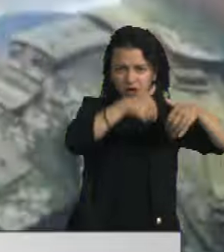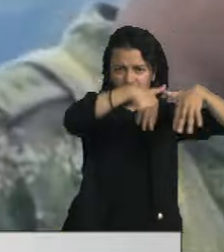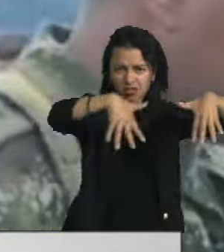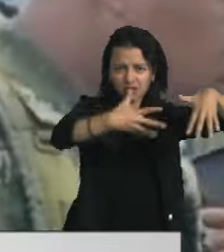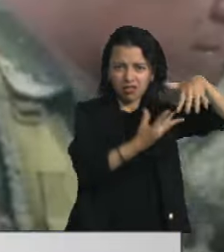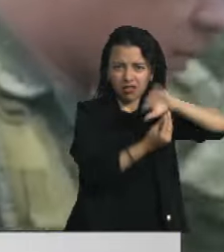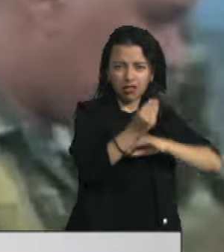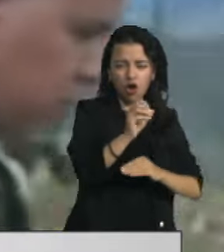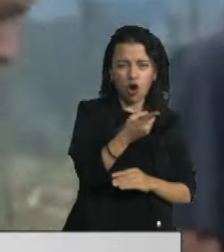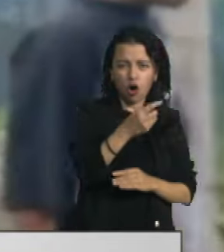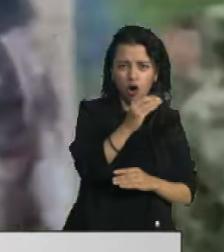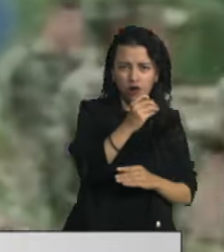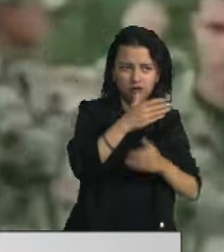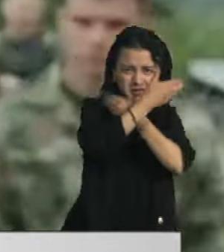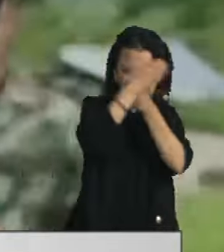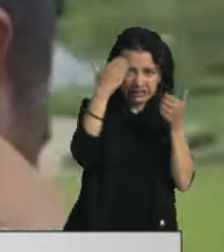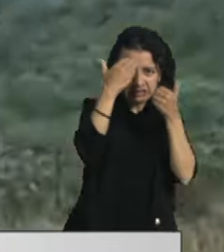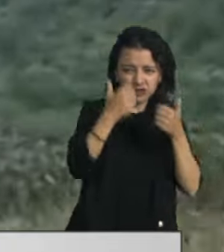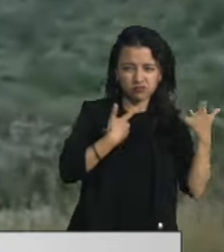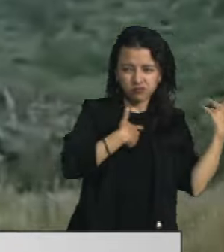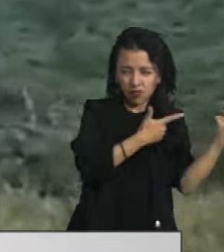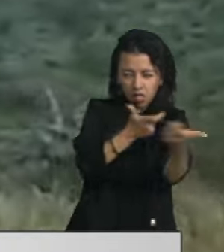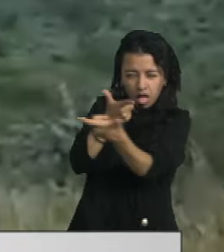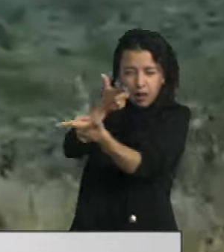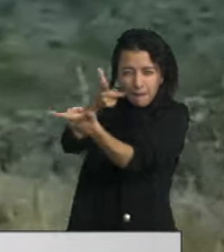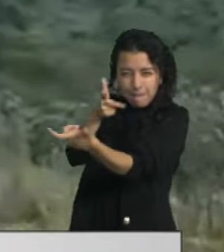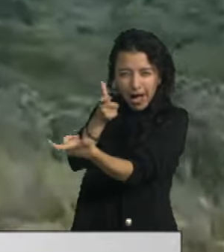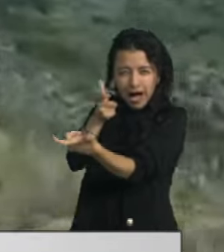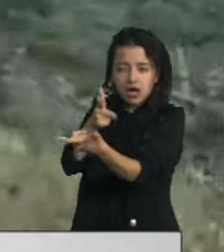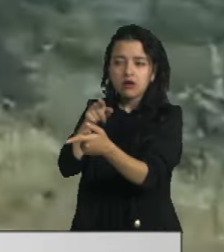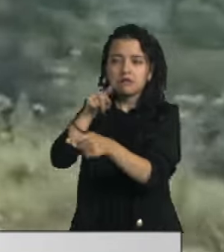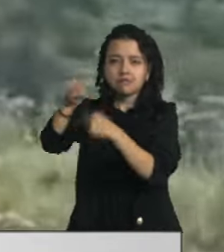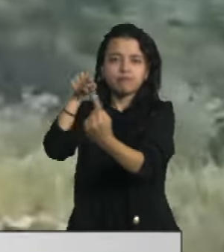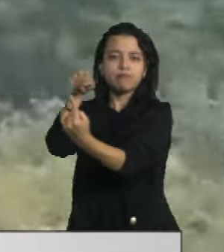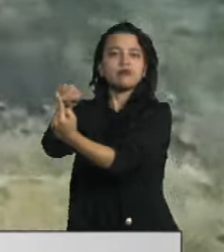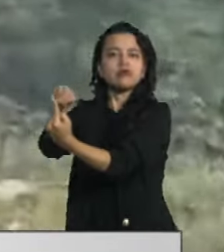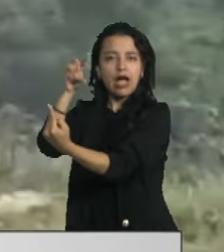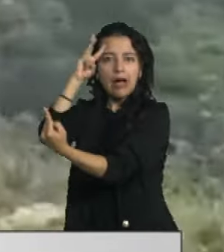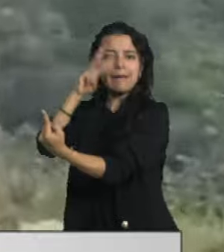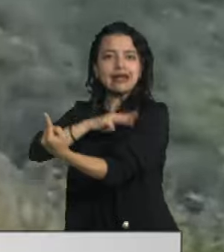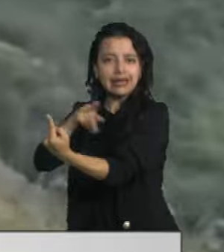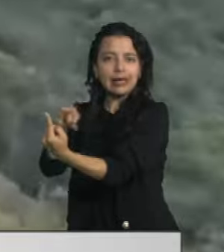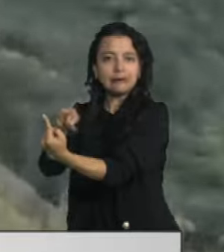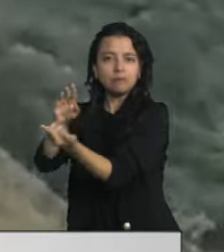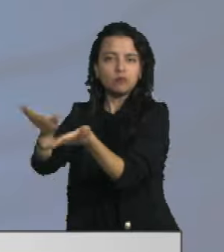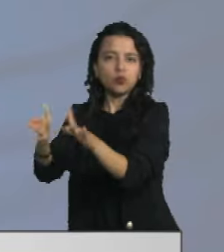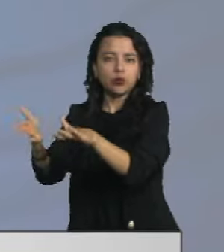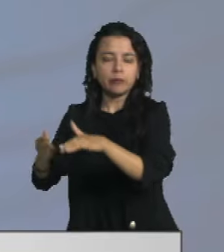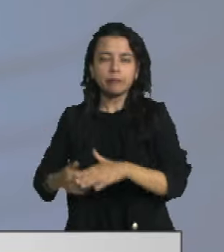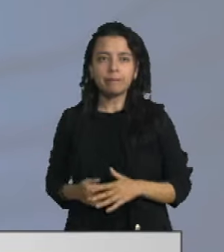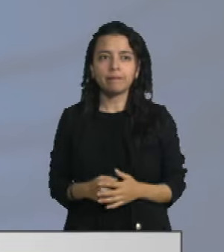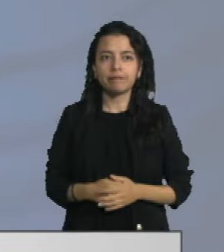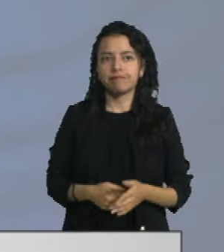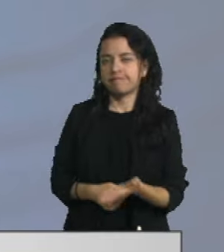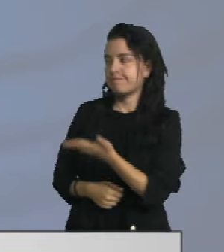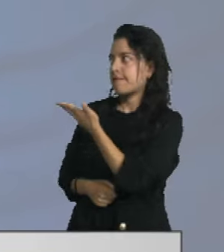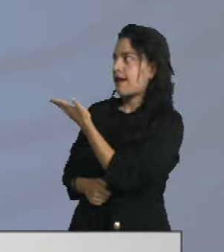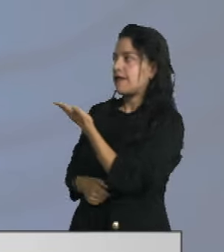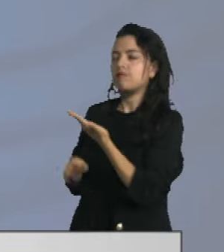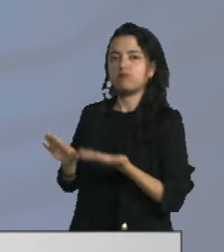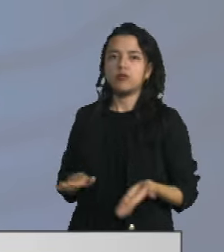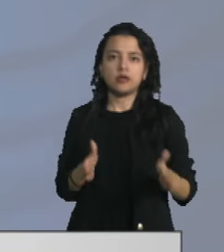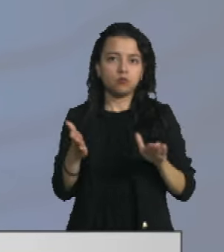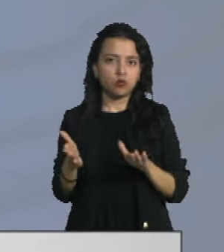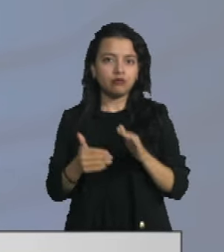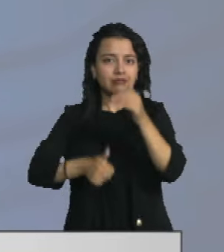del clan del Golfo. A través de un comunicado, la séptima división del ejército rechazó el crimen y las autoridades a